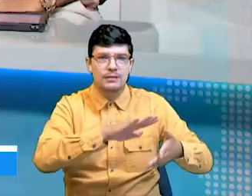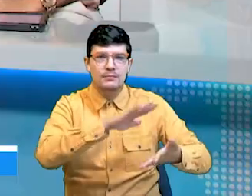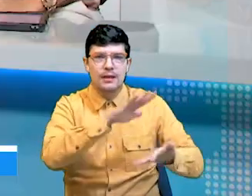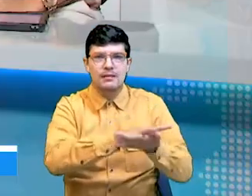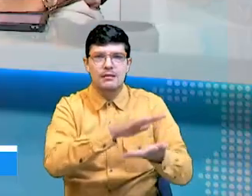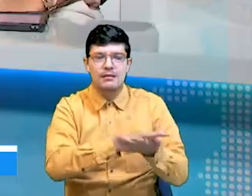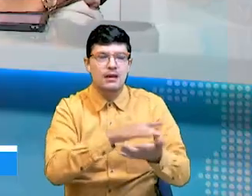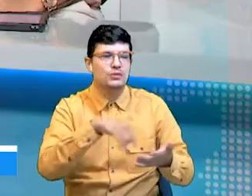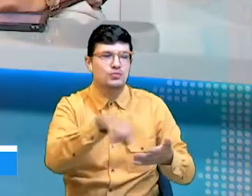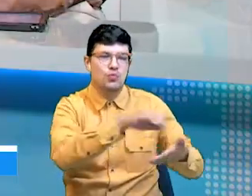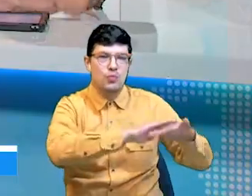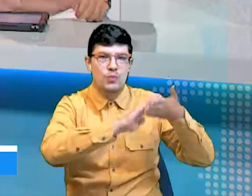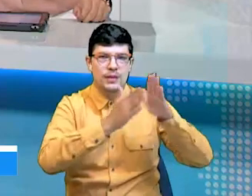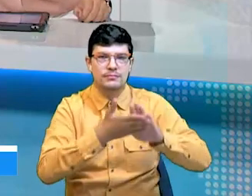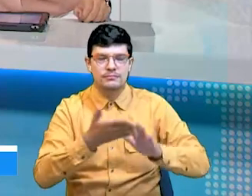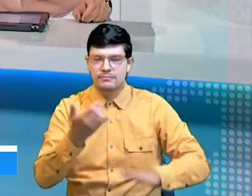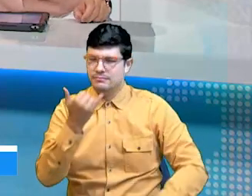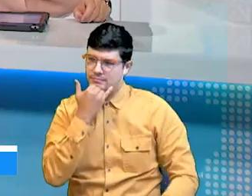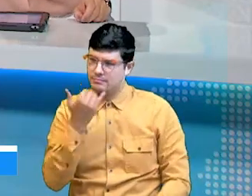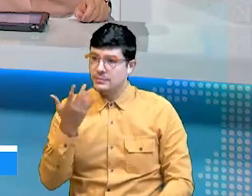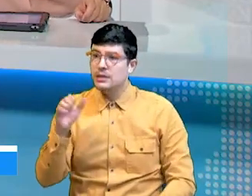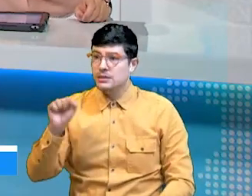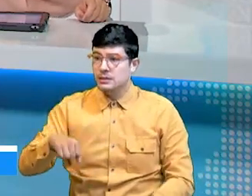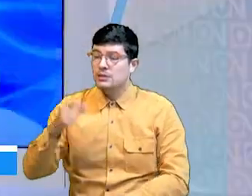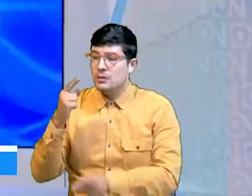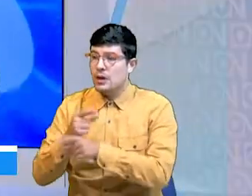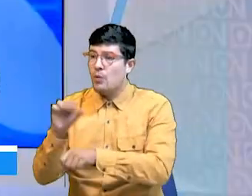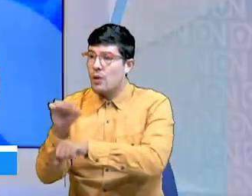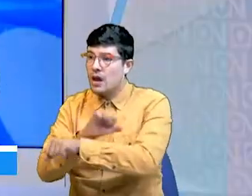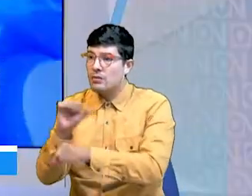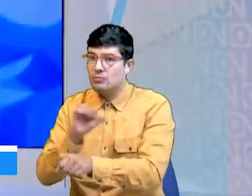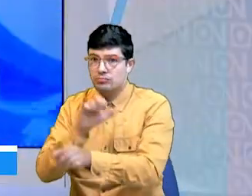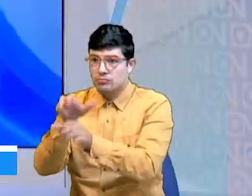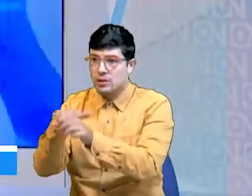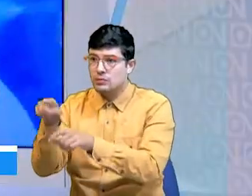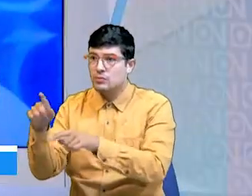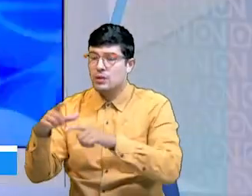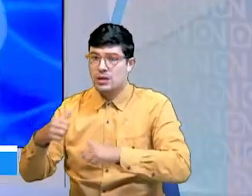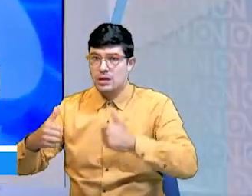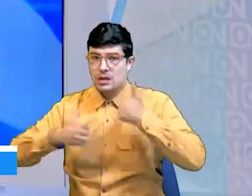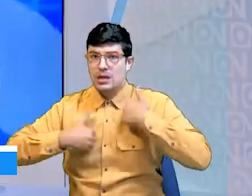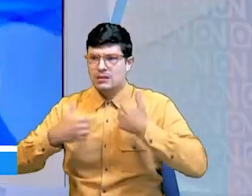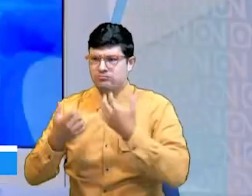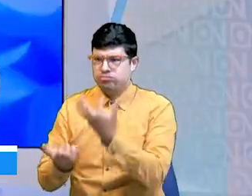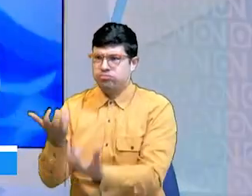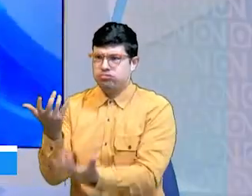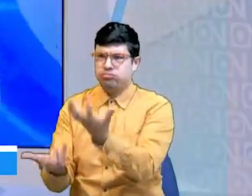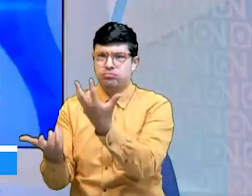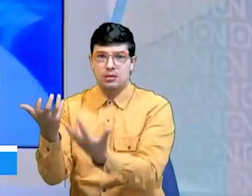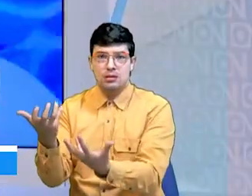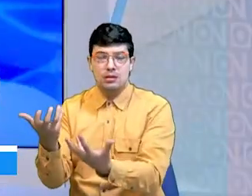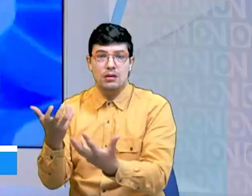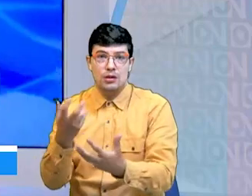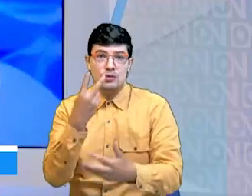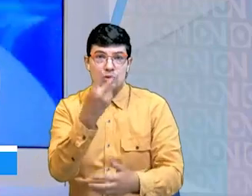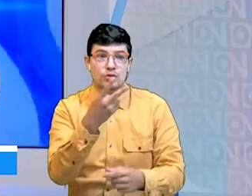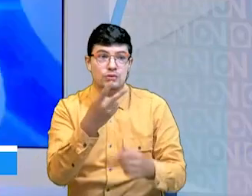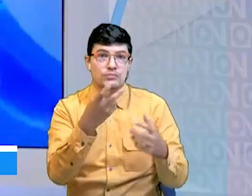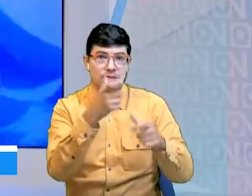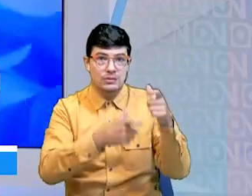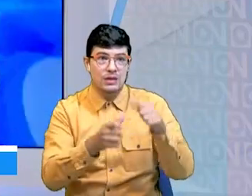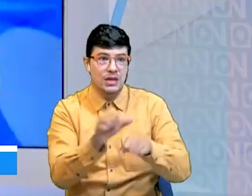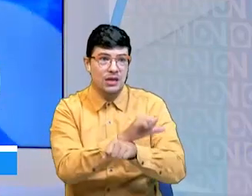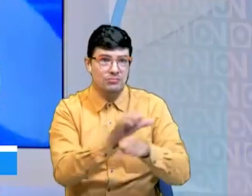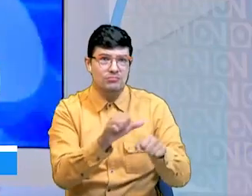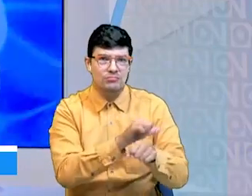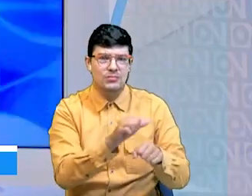sus habitantes. Pues un vehículo adscrito al Ejército Nacional fue quemado. Otros dos carros de contratistas de la empresa Ecopetrol fueron